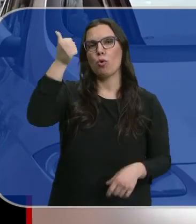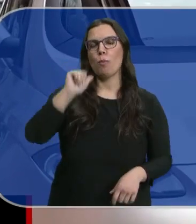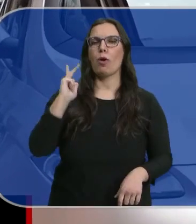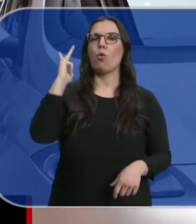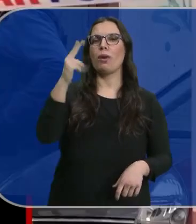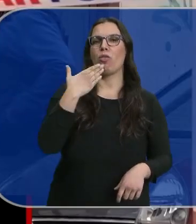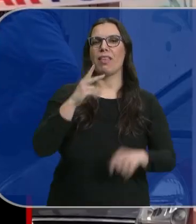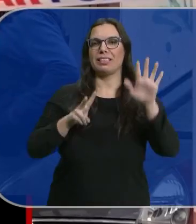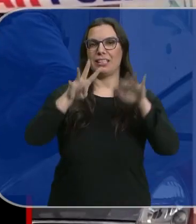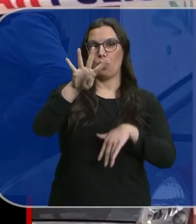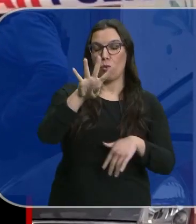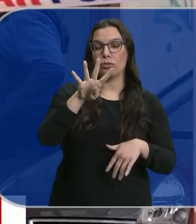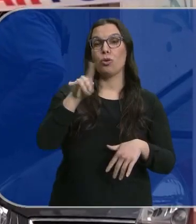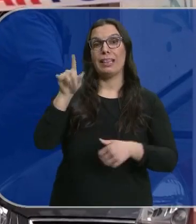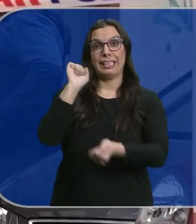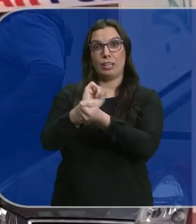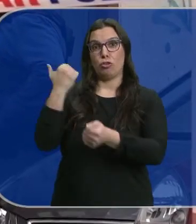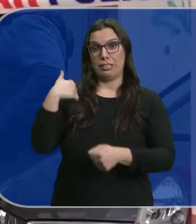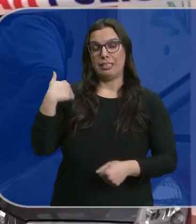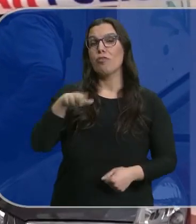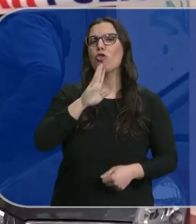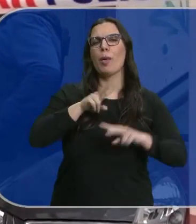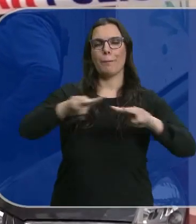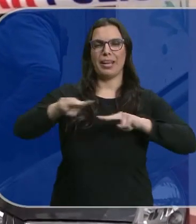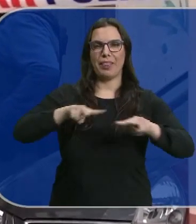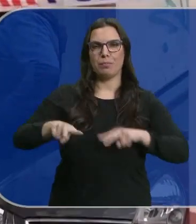el principal sospechoso. Ha sido detenido.